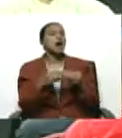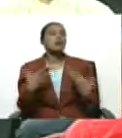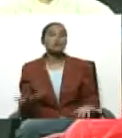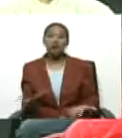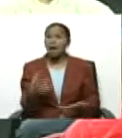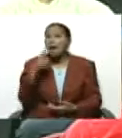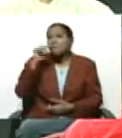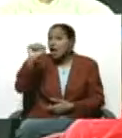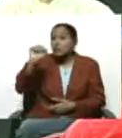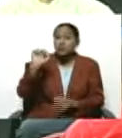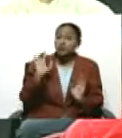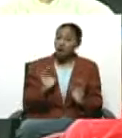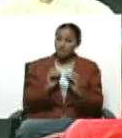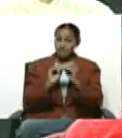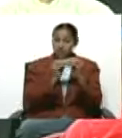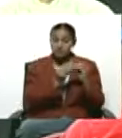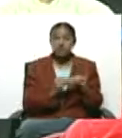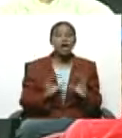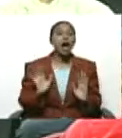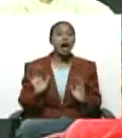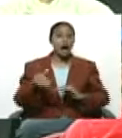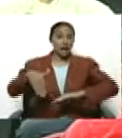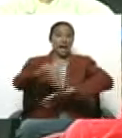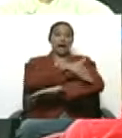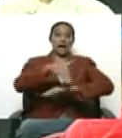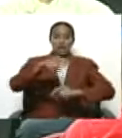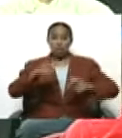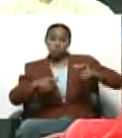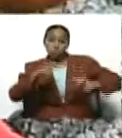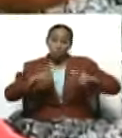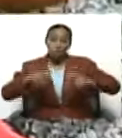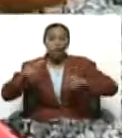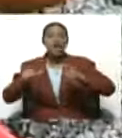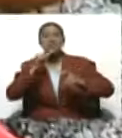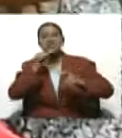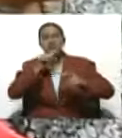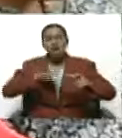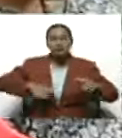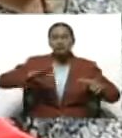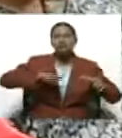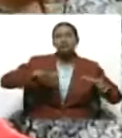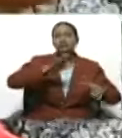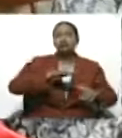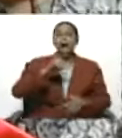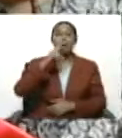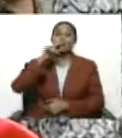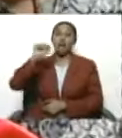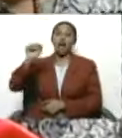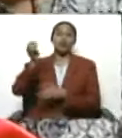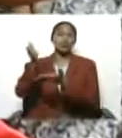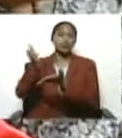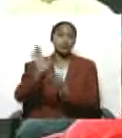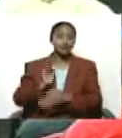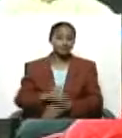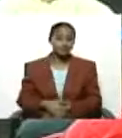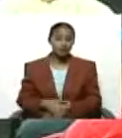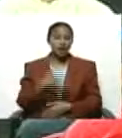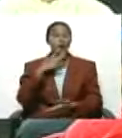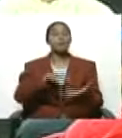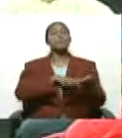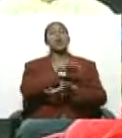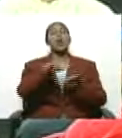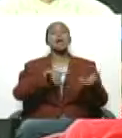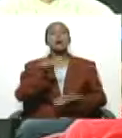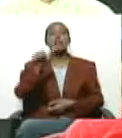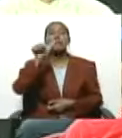Maduro. Hay que asfaltar, ¿quién asfalta? Maduro. ¿Que hay problema con el agua, quién le mete